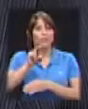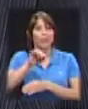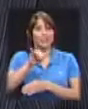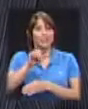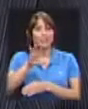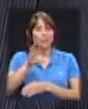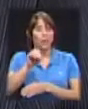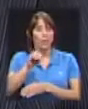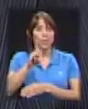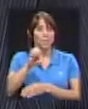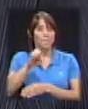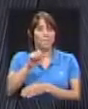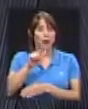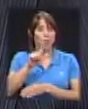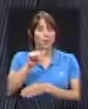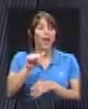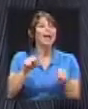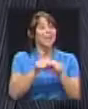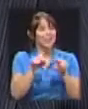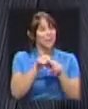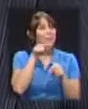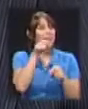que también fue alumno de él y trabajó